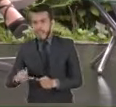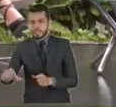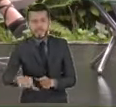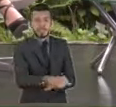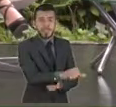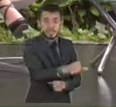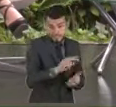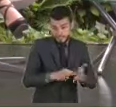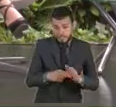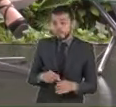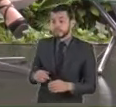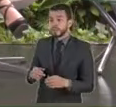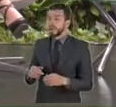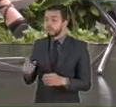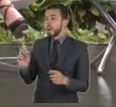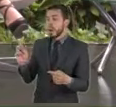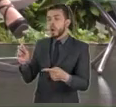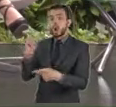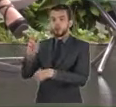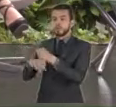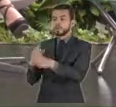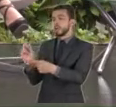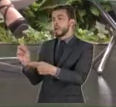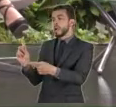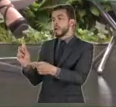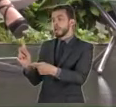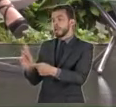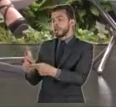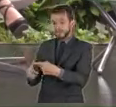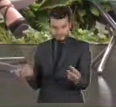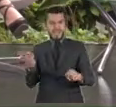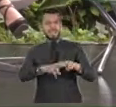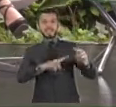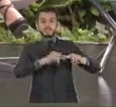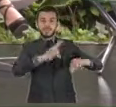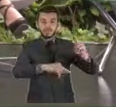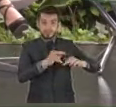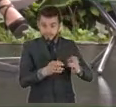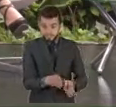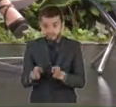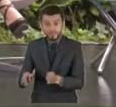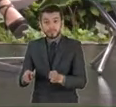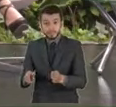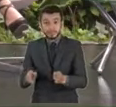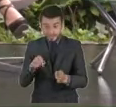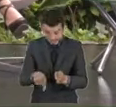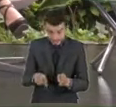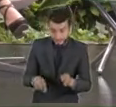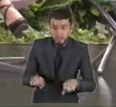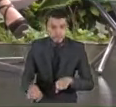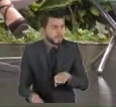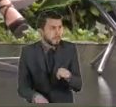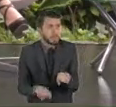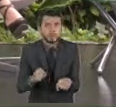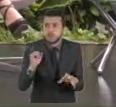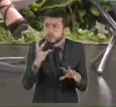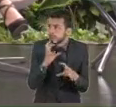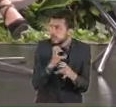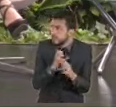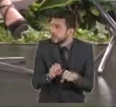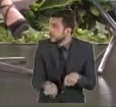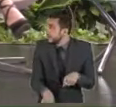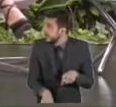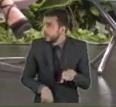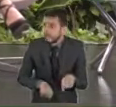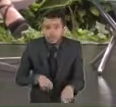Para conectar los principales corredores, porque es que las ciclorrutas no son para que vayan por allá entre humedales y sitios oscuros para hacer